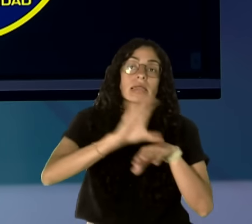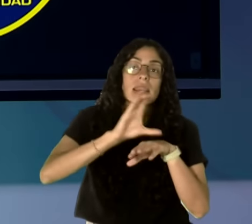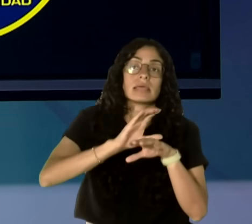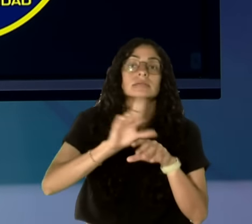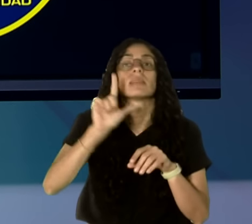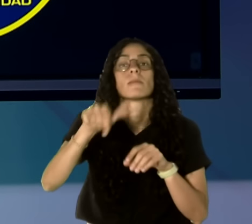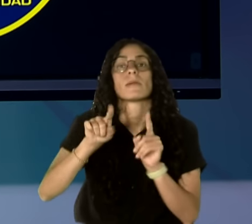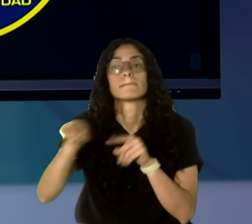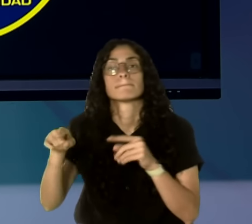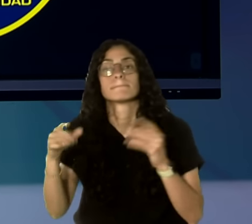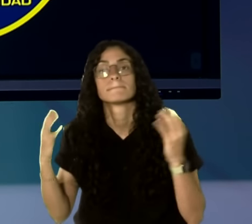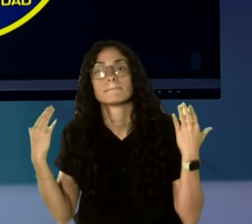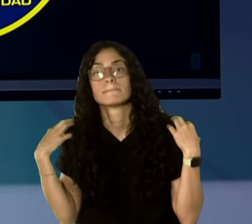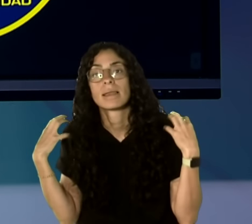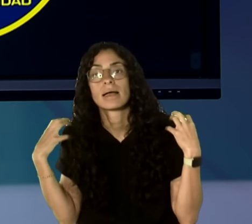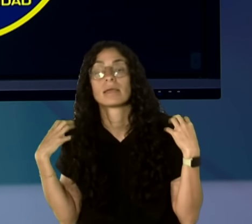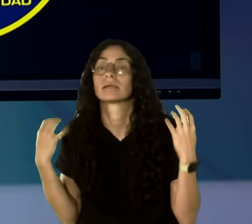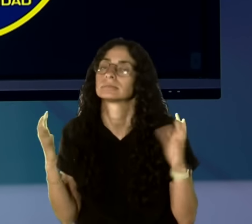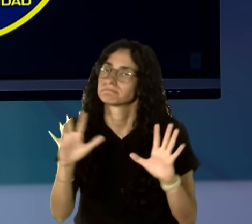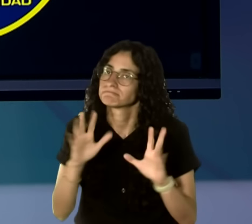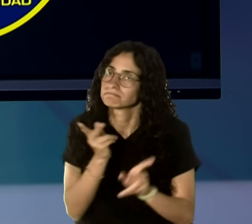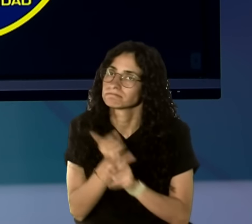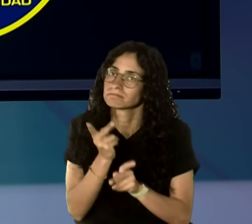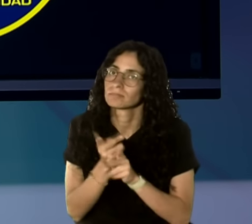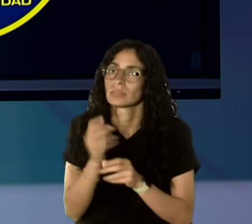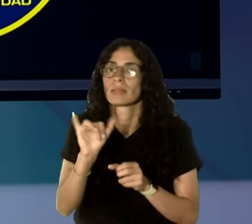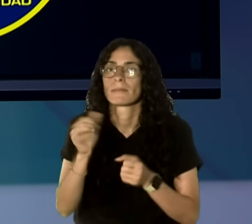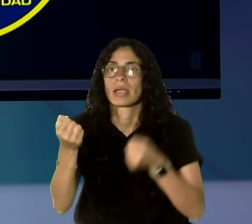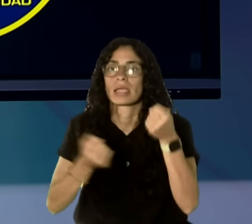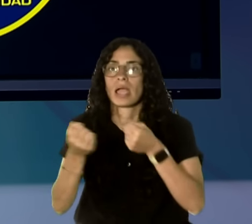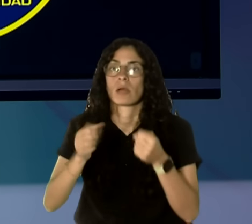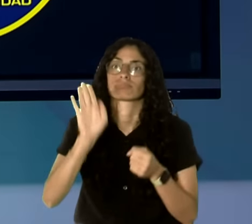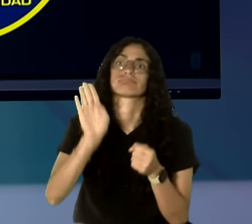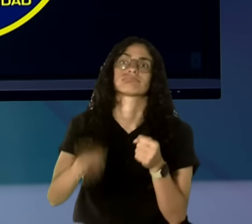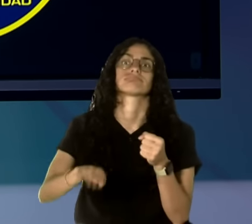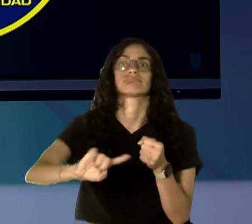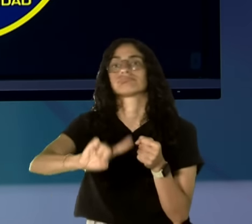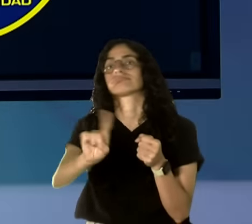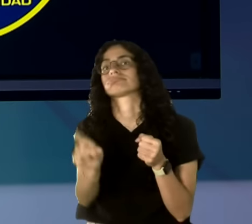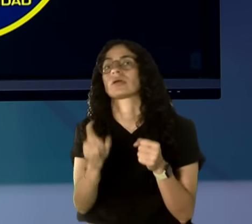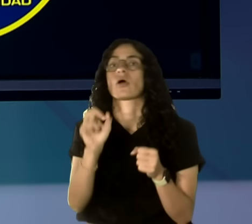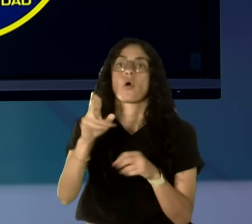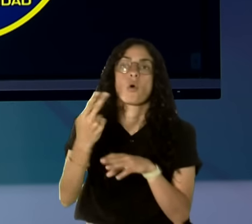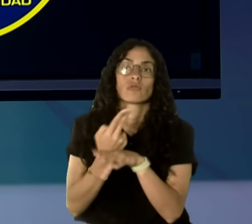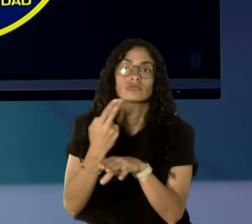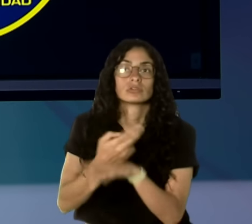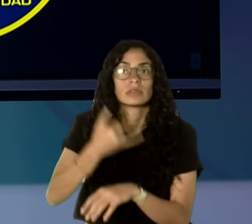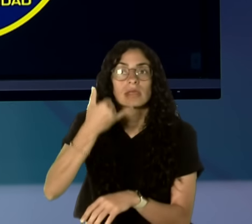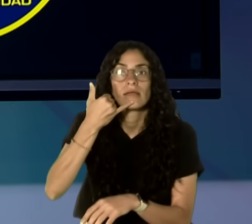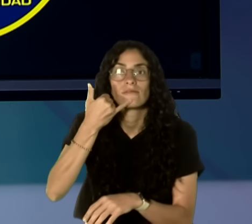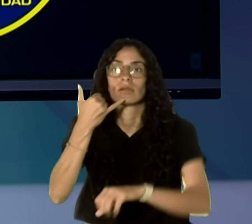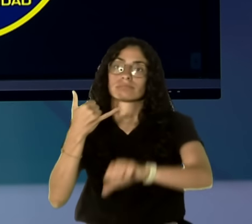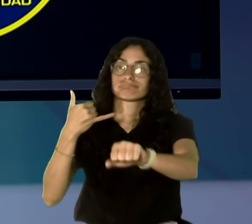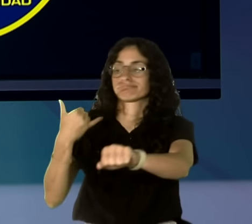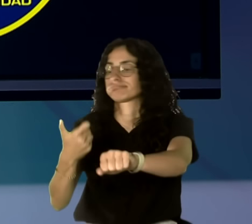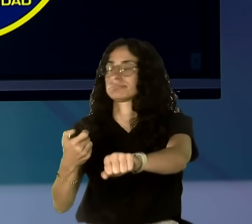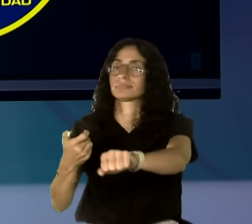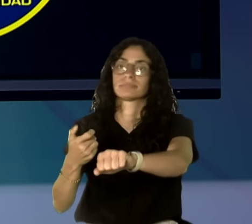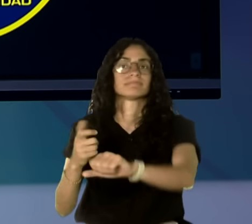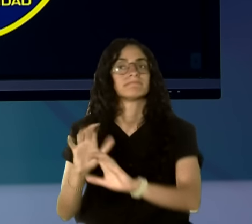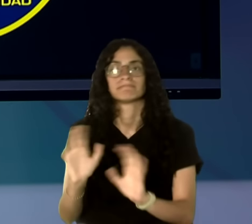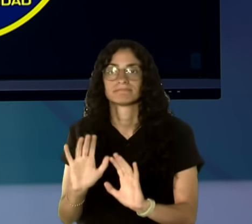Oiga con moderación la velocidad en su vehículo el uso del celular Usted sabe que no puede estar gu ando bregando con el celular